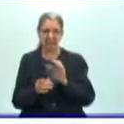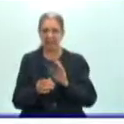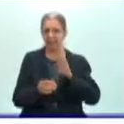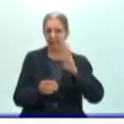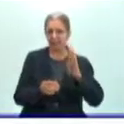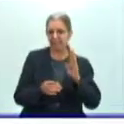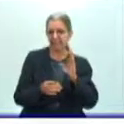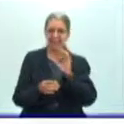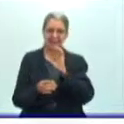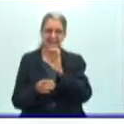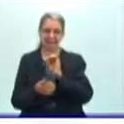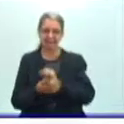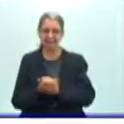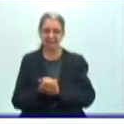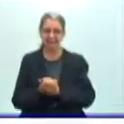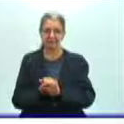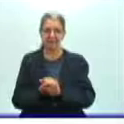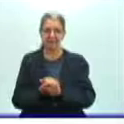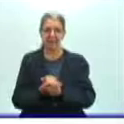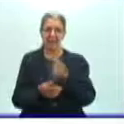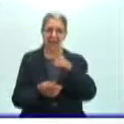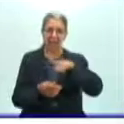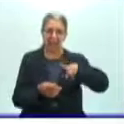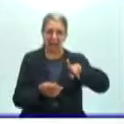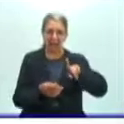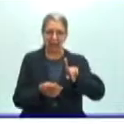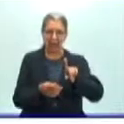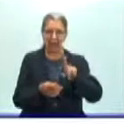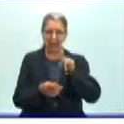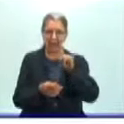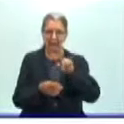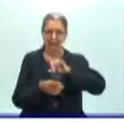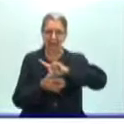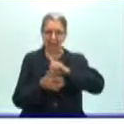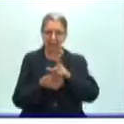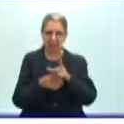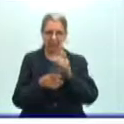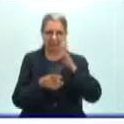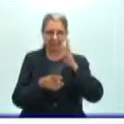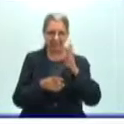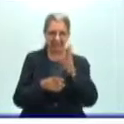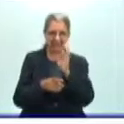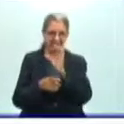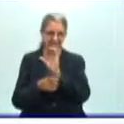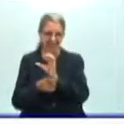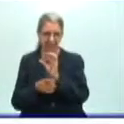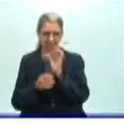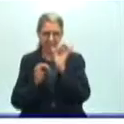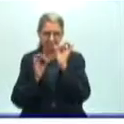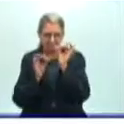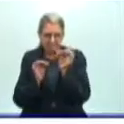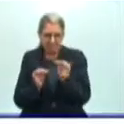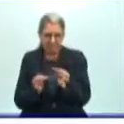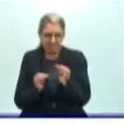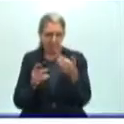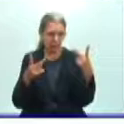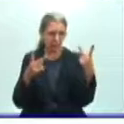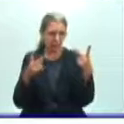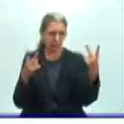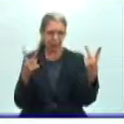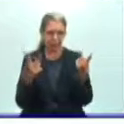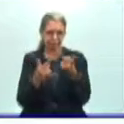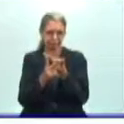común, que es el arco BC. Efectivamente, todo esto lo podemos plantear de la